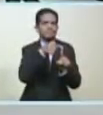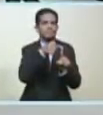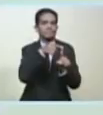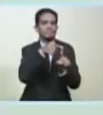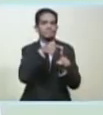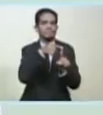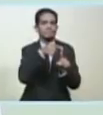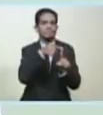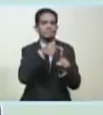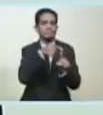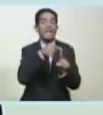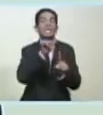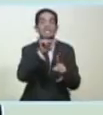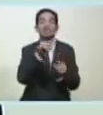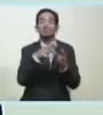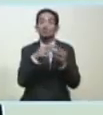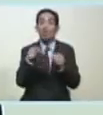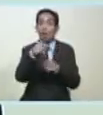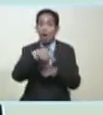A la que debemos dedicarle nuestra vida.